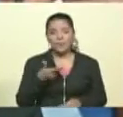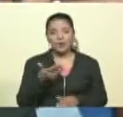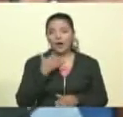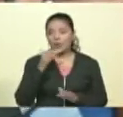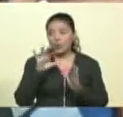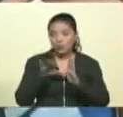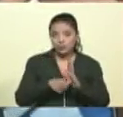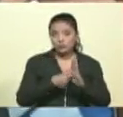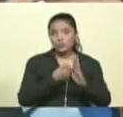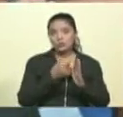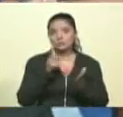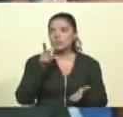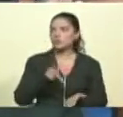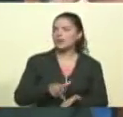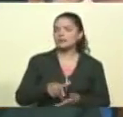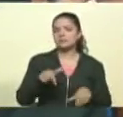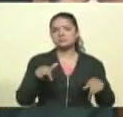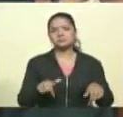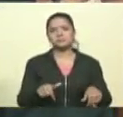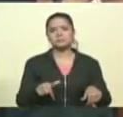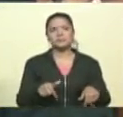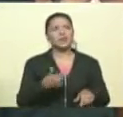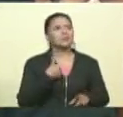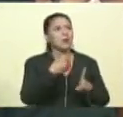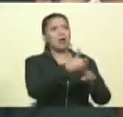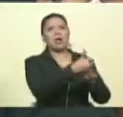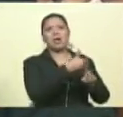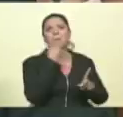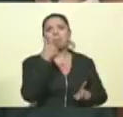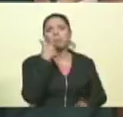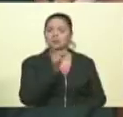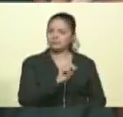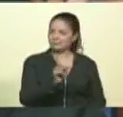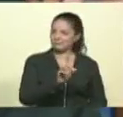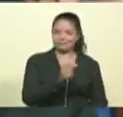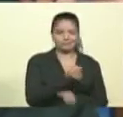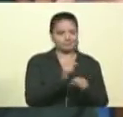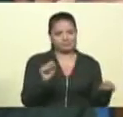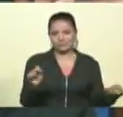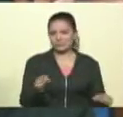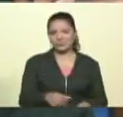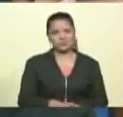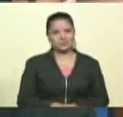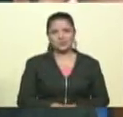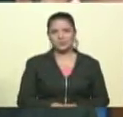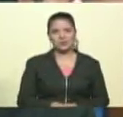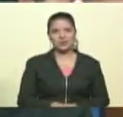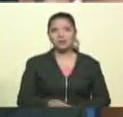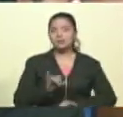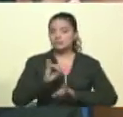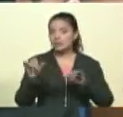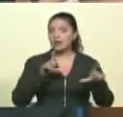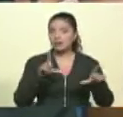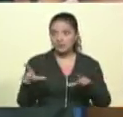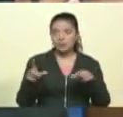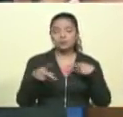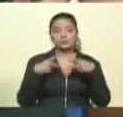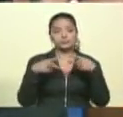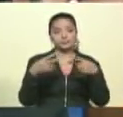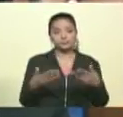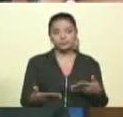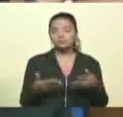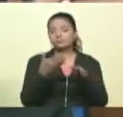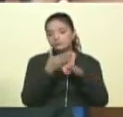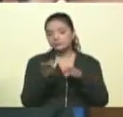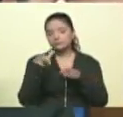corrupción, presentarse como perseguido político o nada por el estilo. Por ejemplo, ya se están tramitando varias, aparte